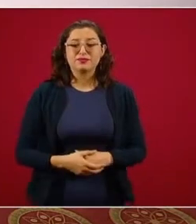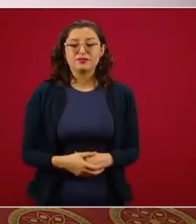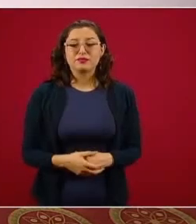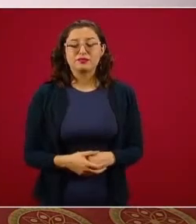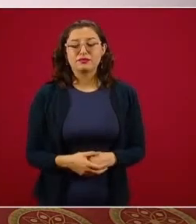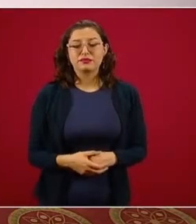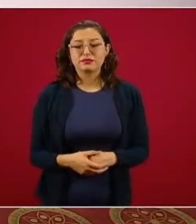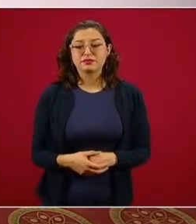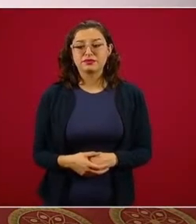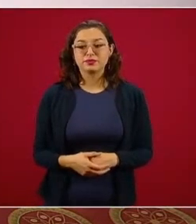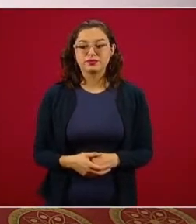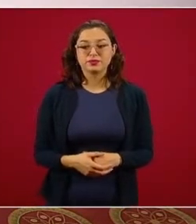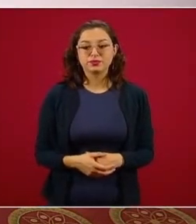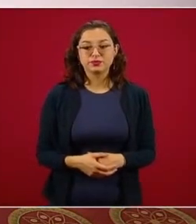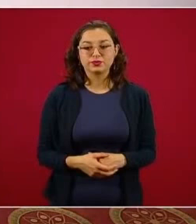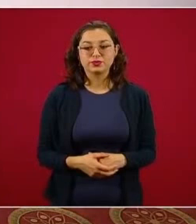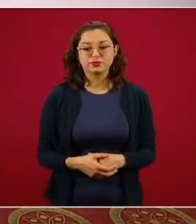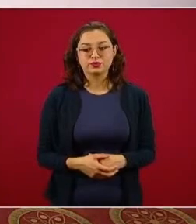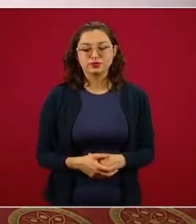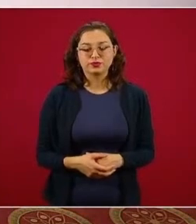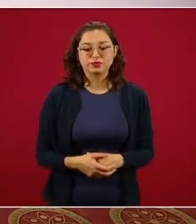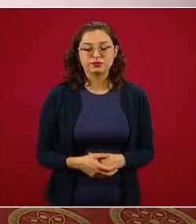y de lo que hacen y